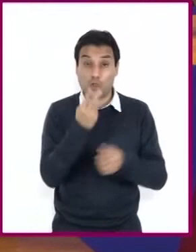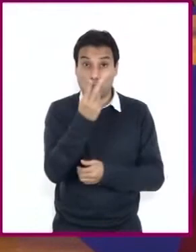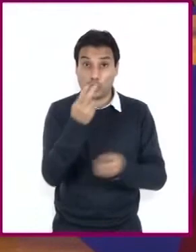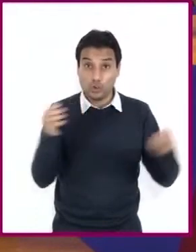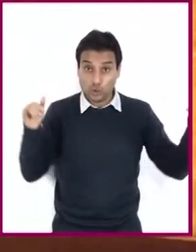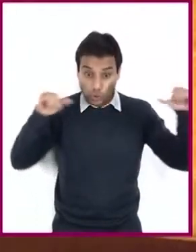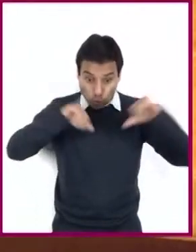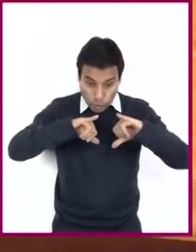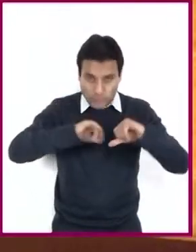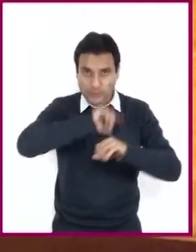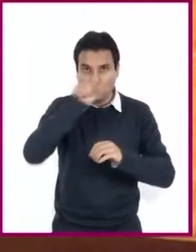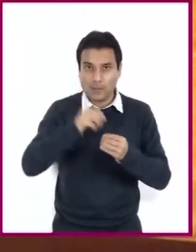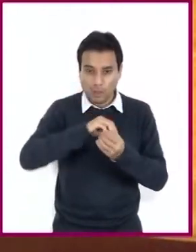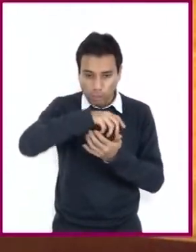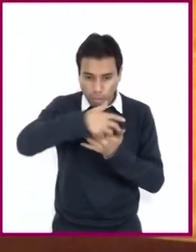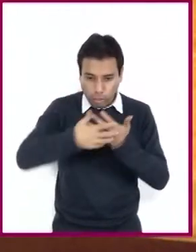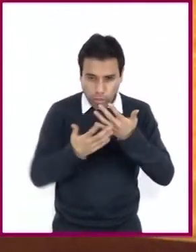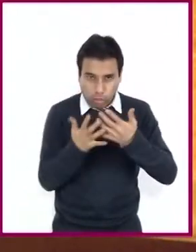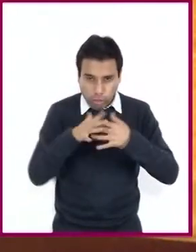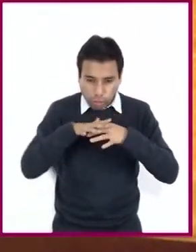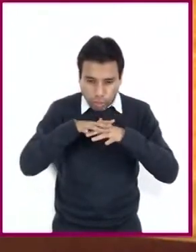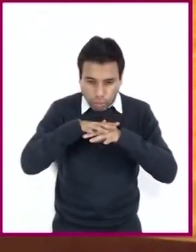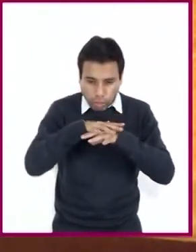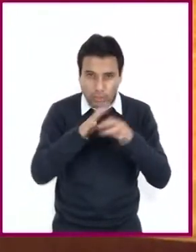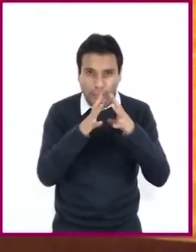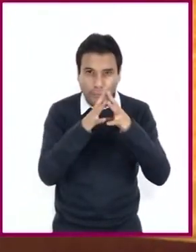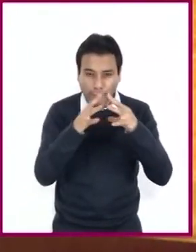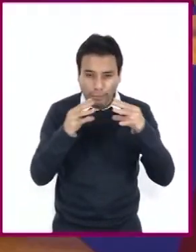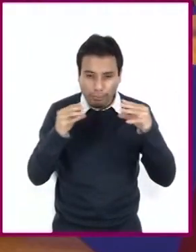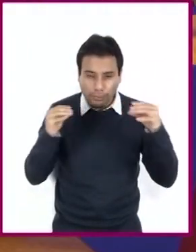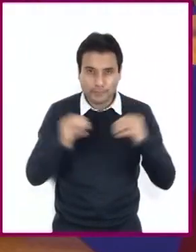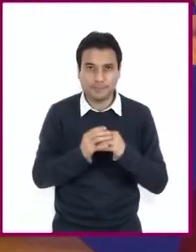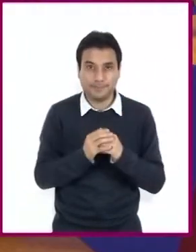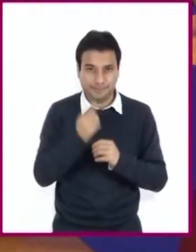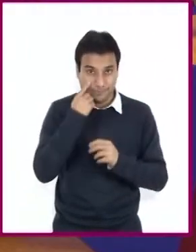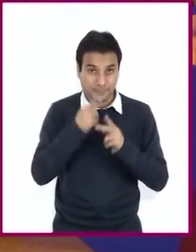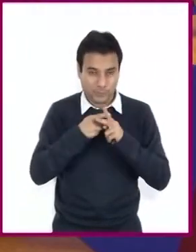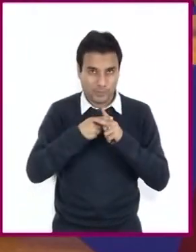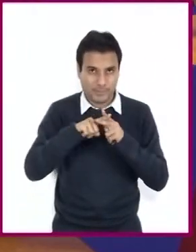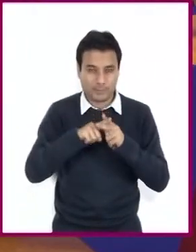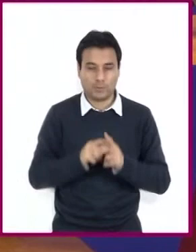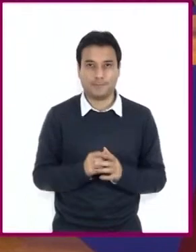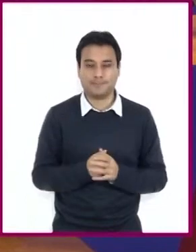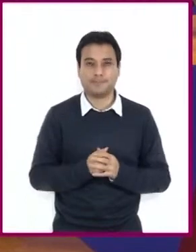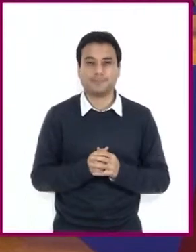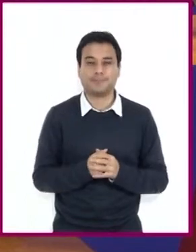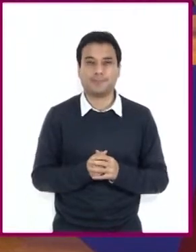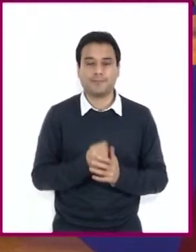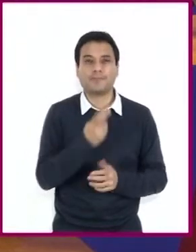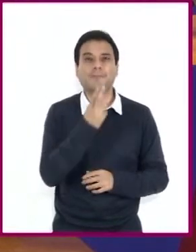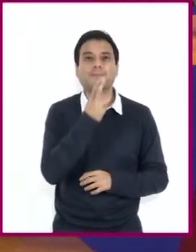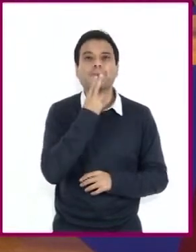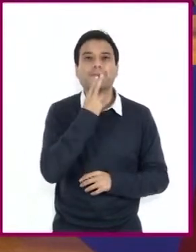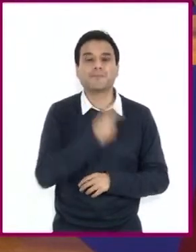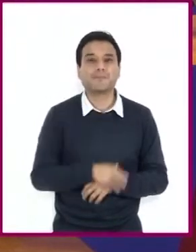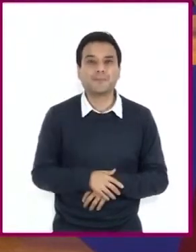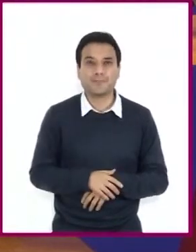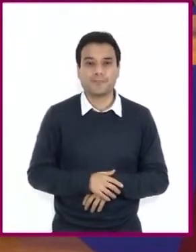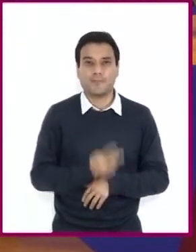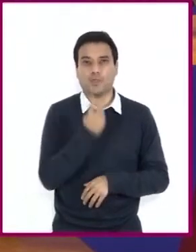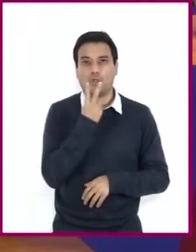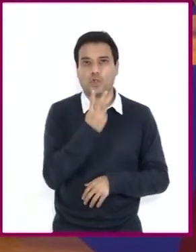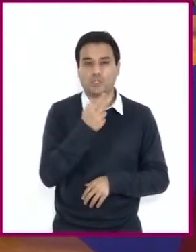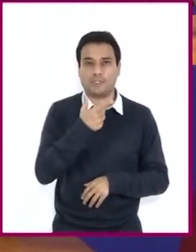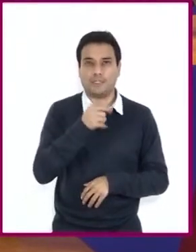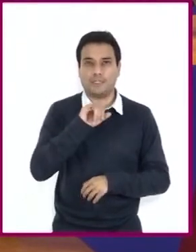a simple vista. ¿Preparados? Comencemos con el experimento. Vamos a utilizar 2 gises